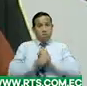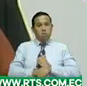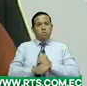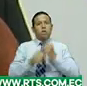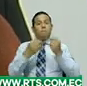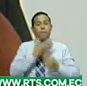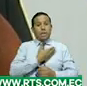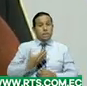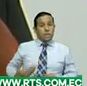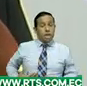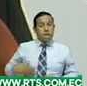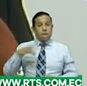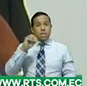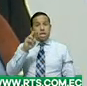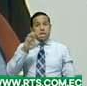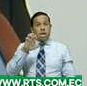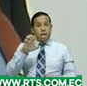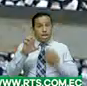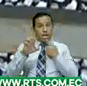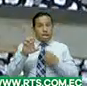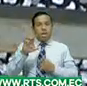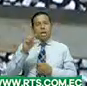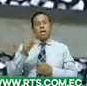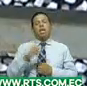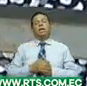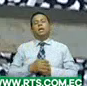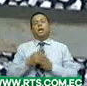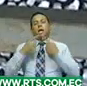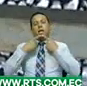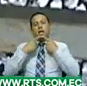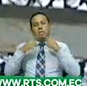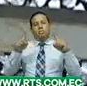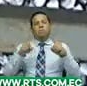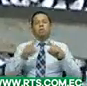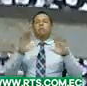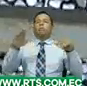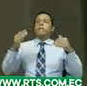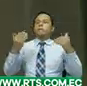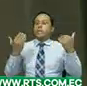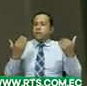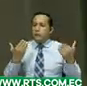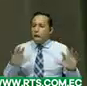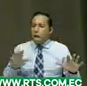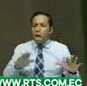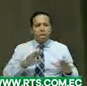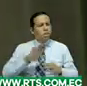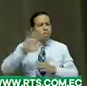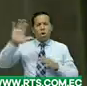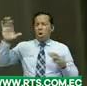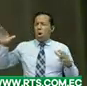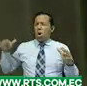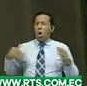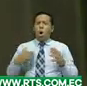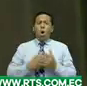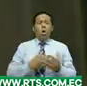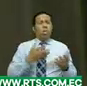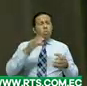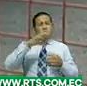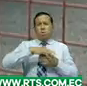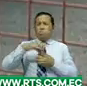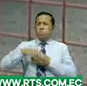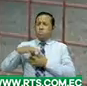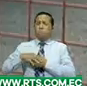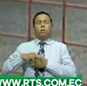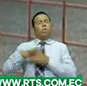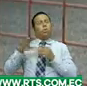Guayas, Julio Candel de la Gasca, anunció el fin del escrutinio de actas de todas las dignidades de elección popular. Con ello